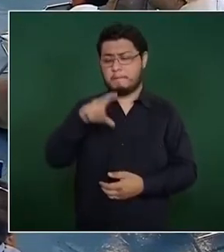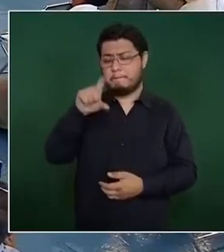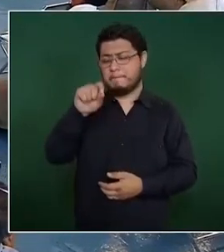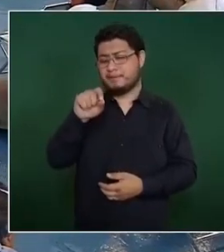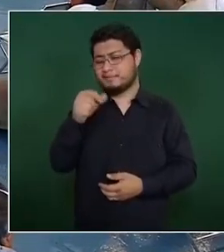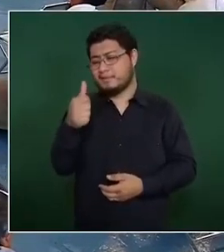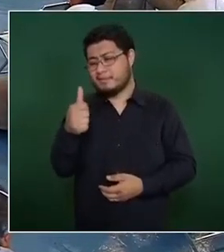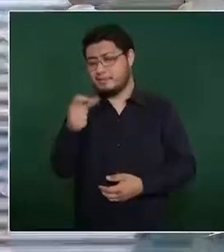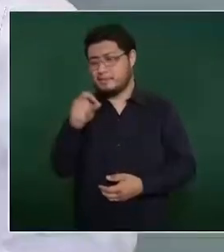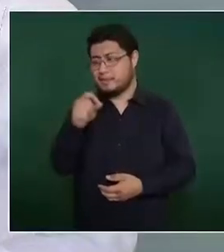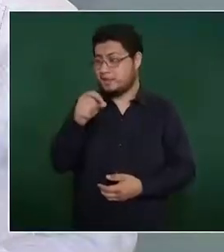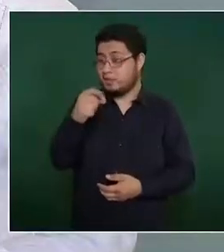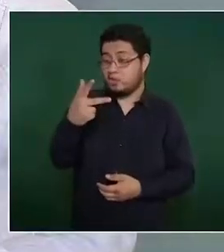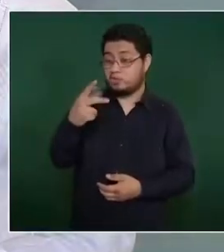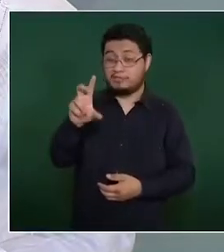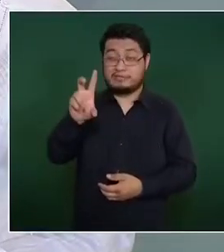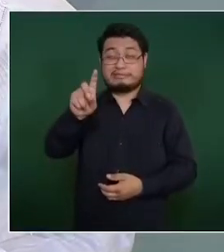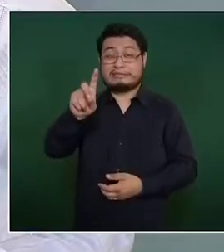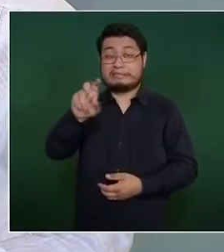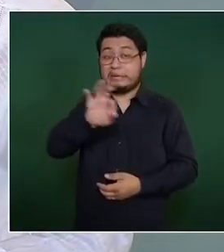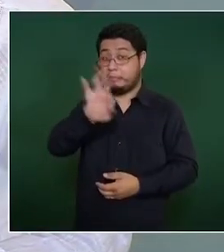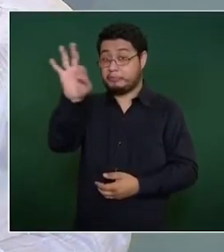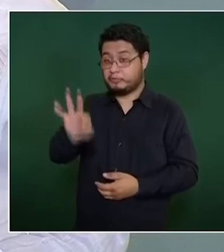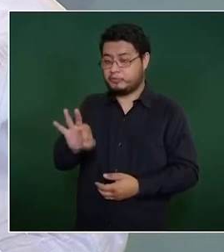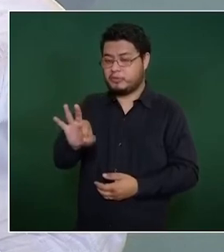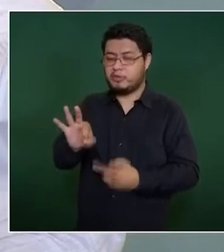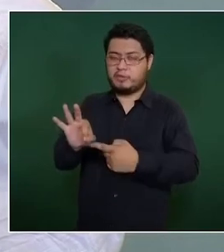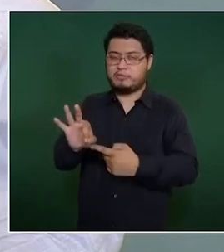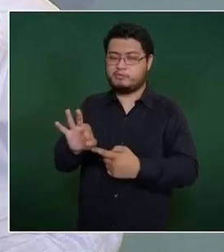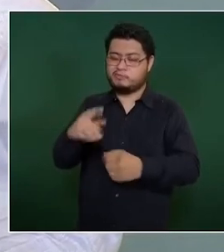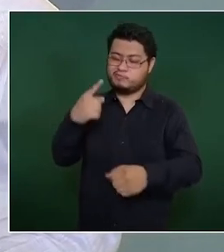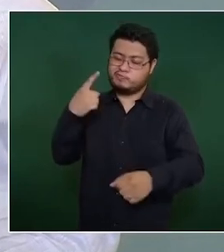26, 28, 30% en contra.